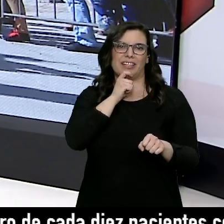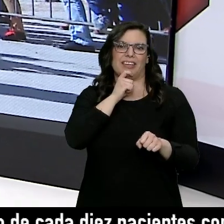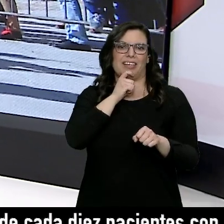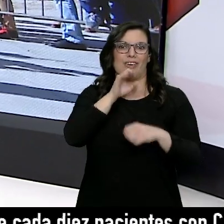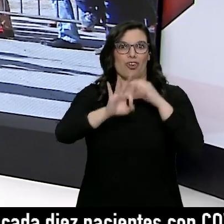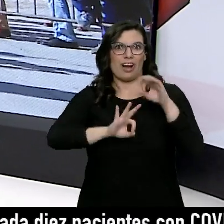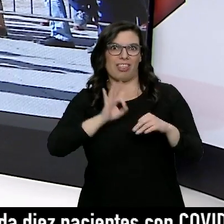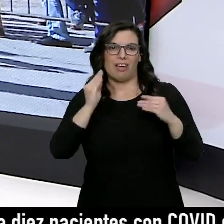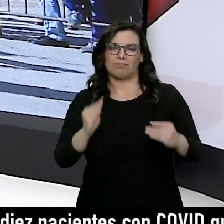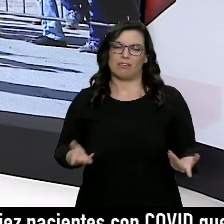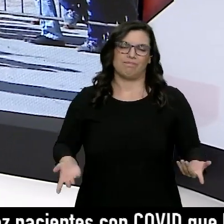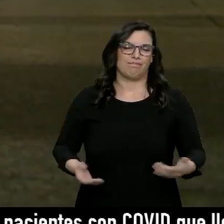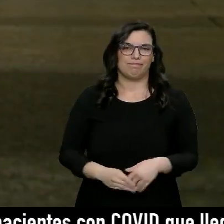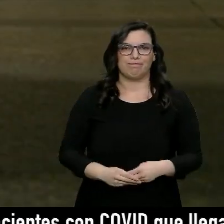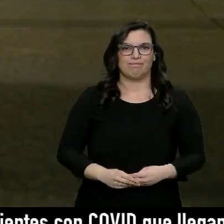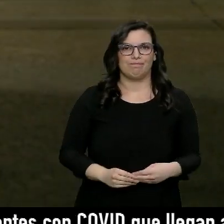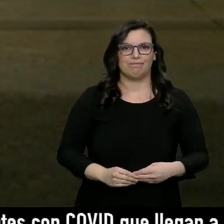celebrarse.